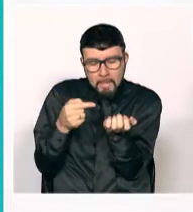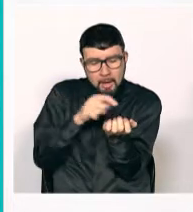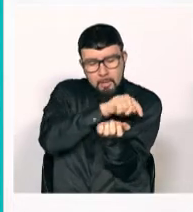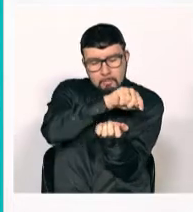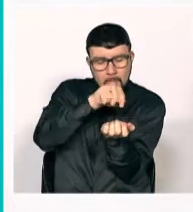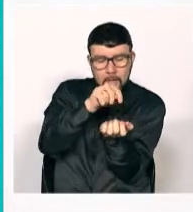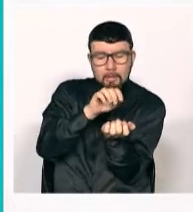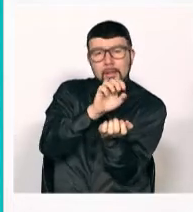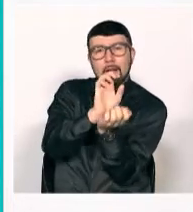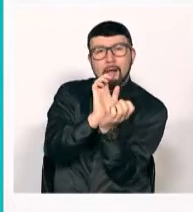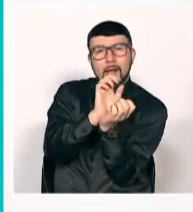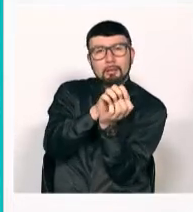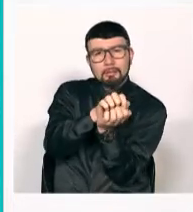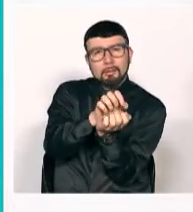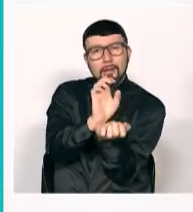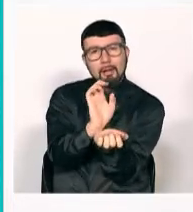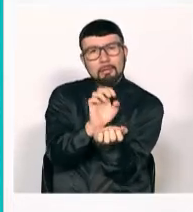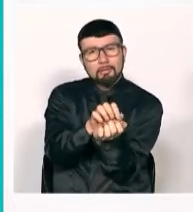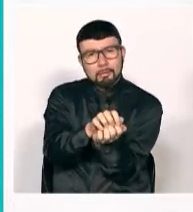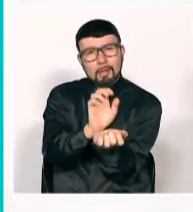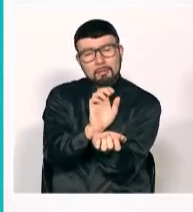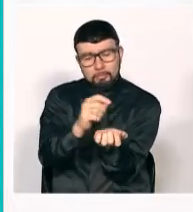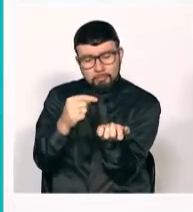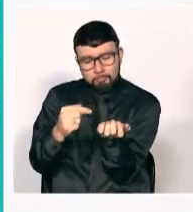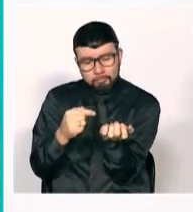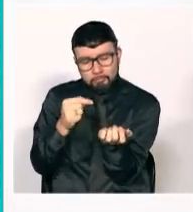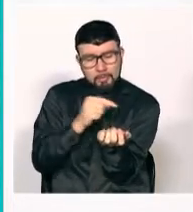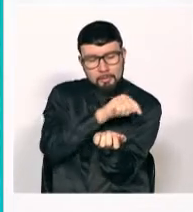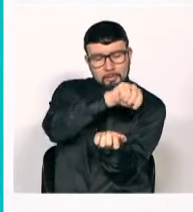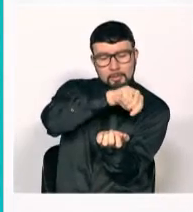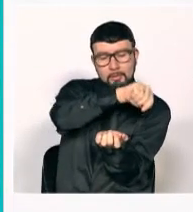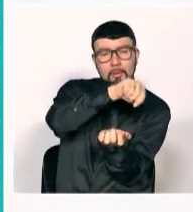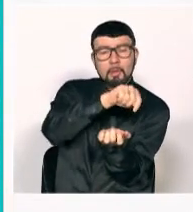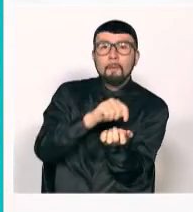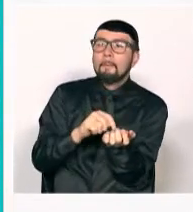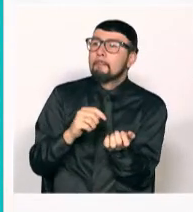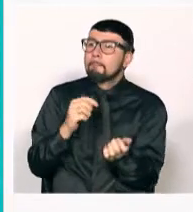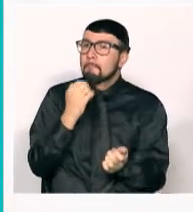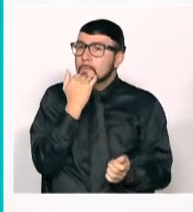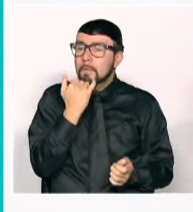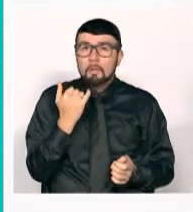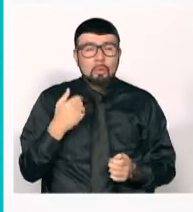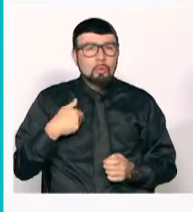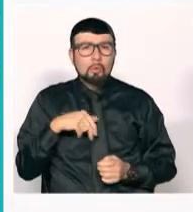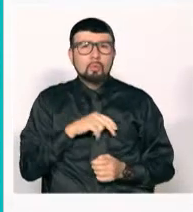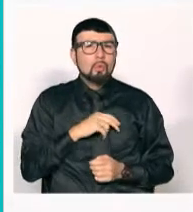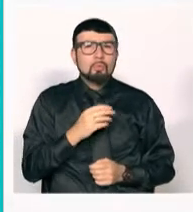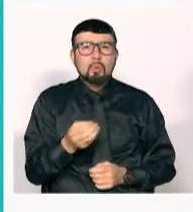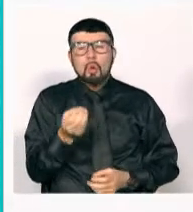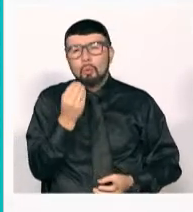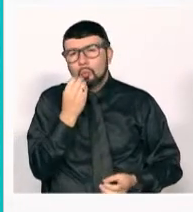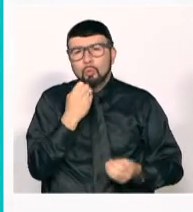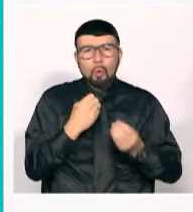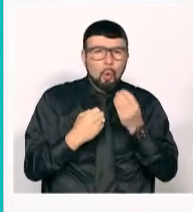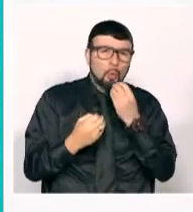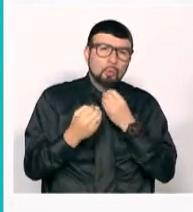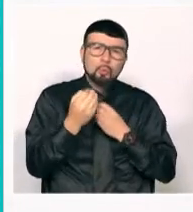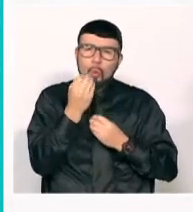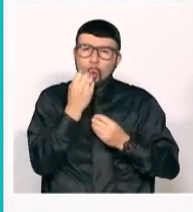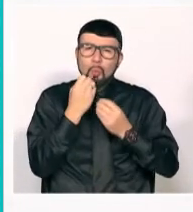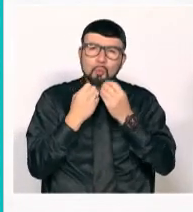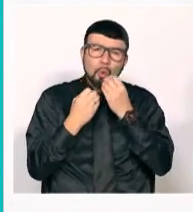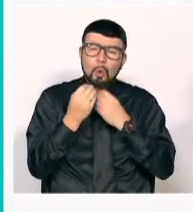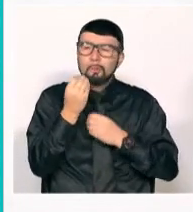recubre toda esta articulación. Cuando nosotros realizamos movimientos deglutorios, de